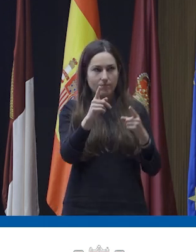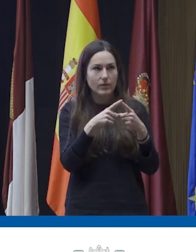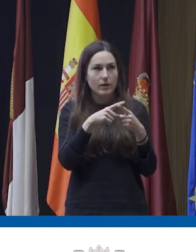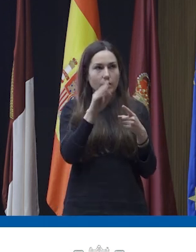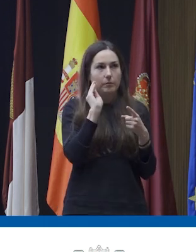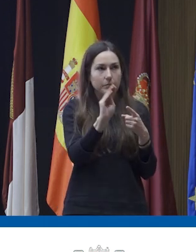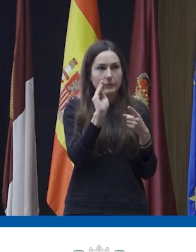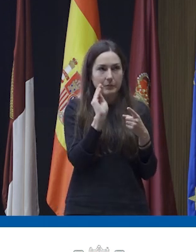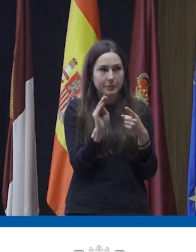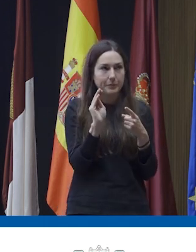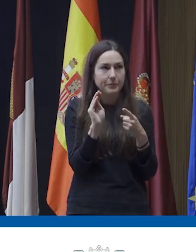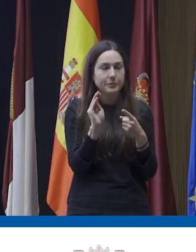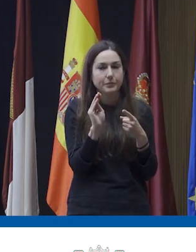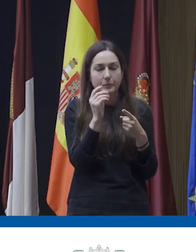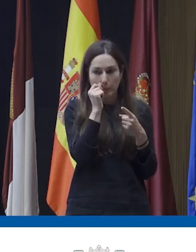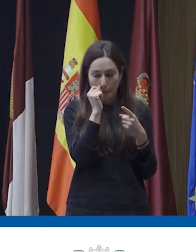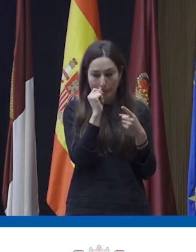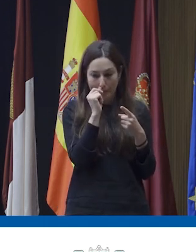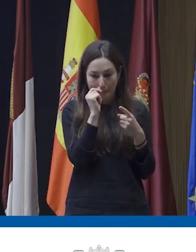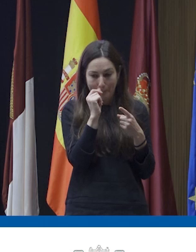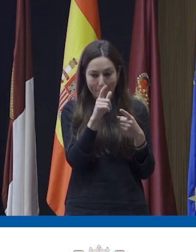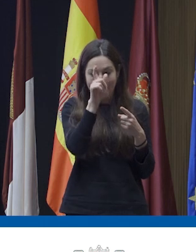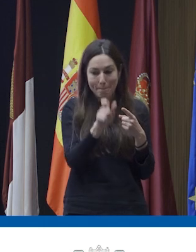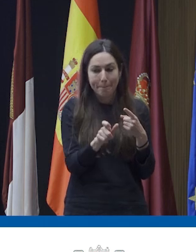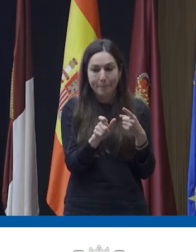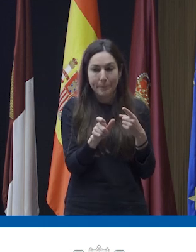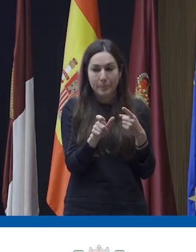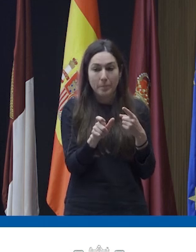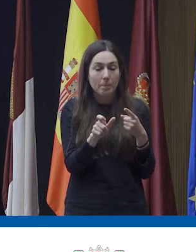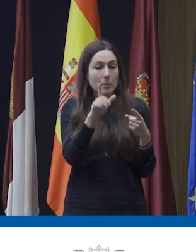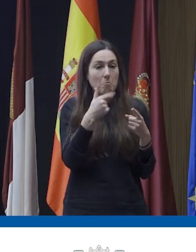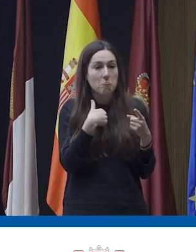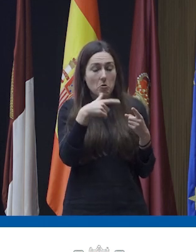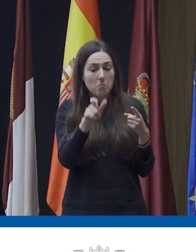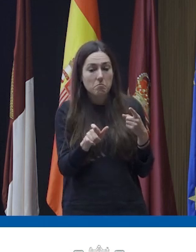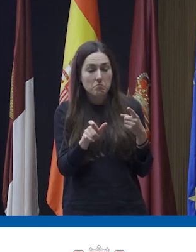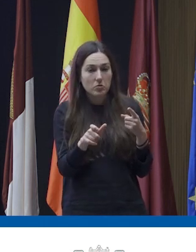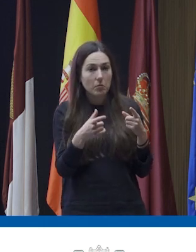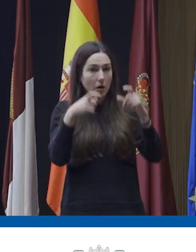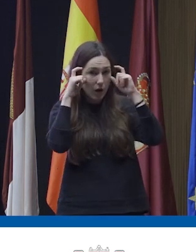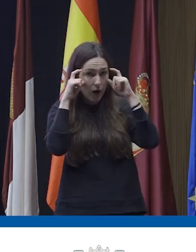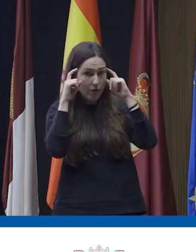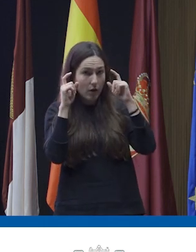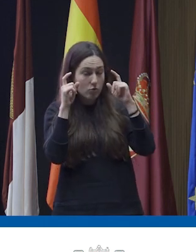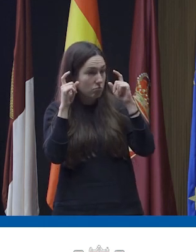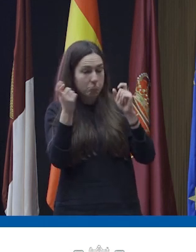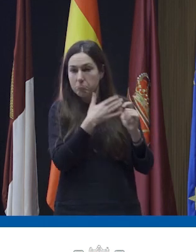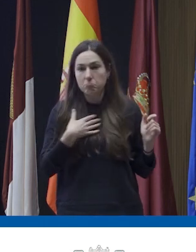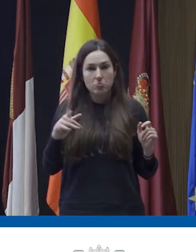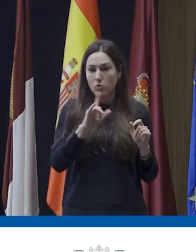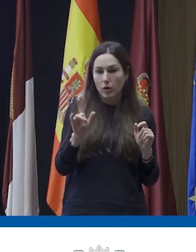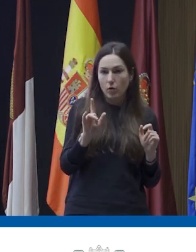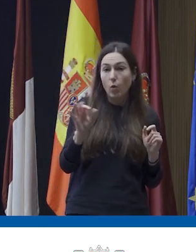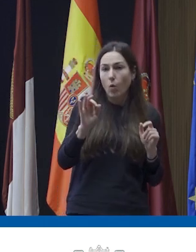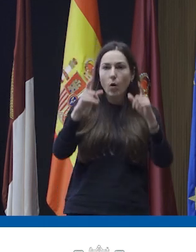que el paciente quiera ser independiente de gafas o no, ¿vale? O sea, si tú quieres llevar gafas de lejos